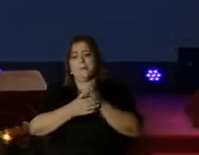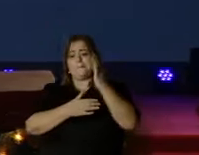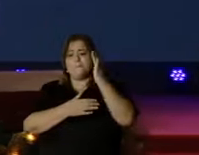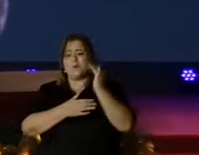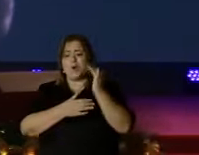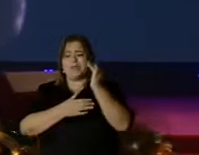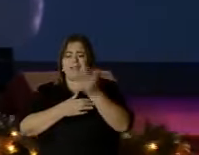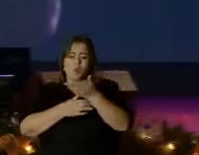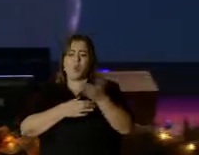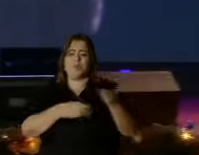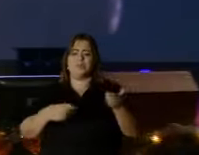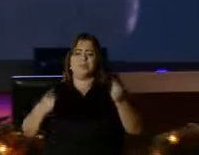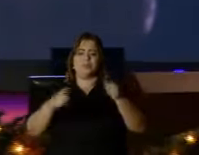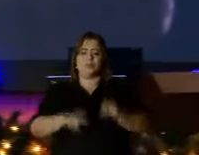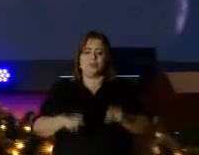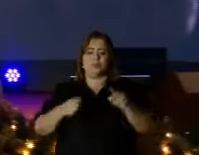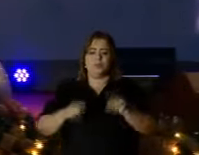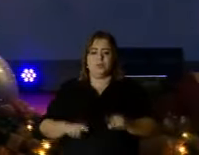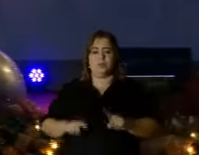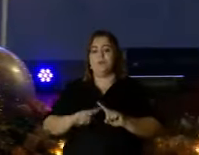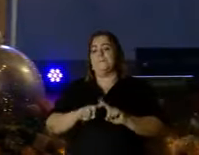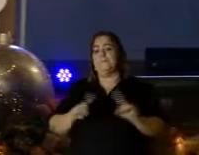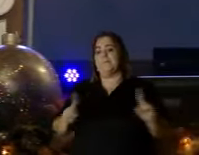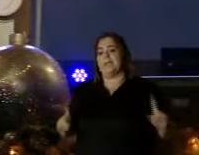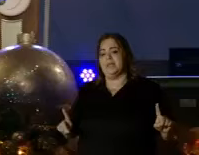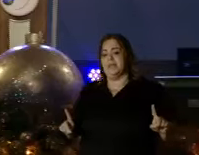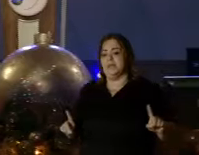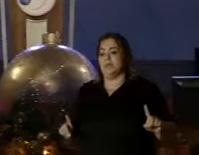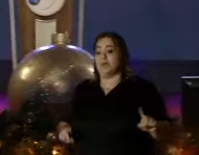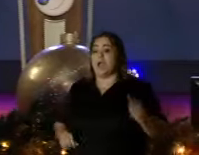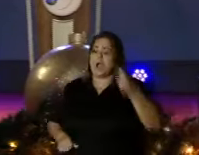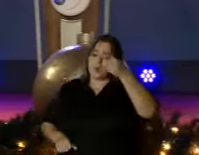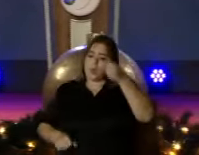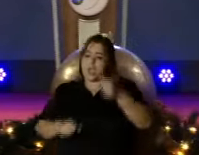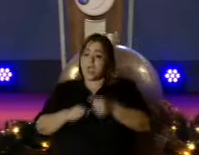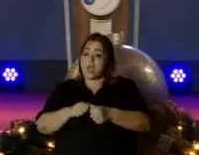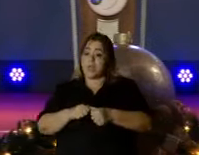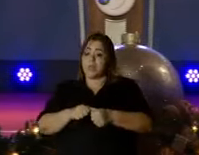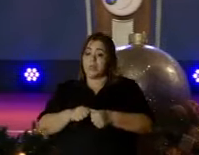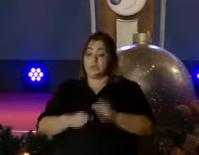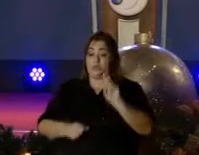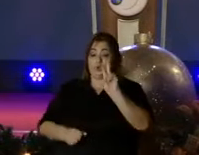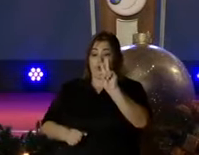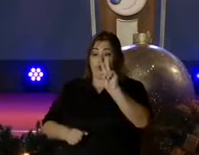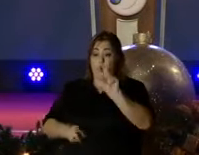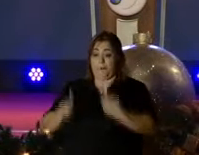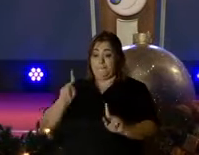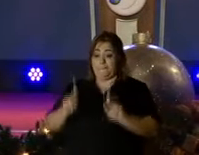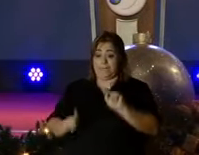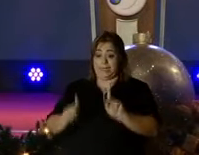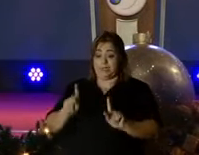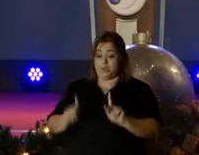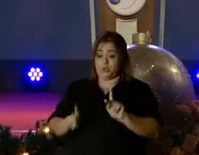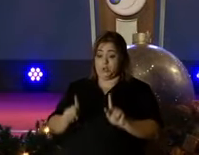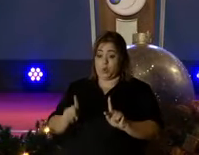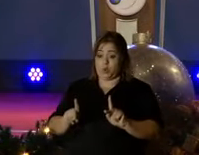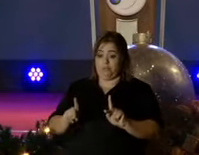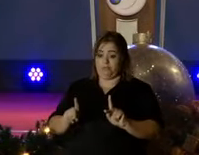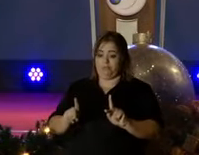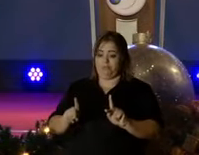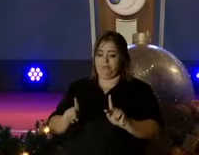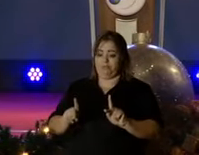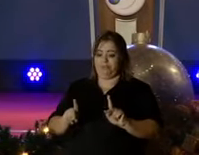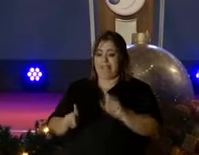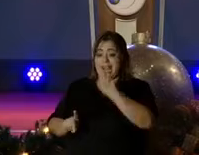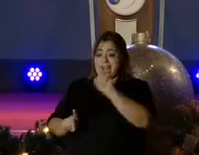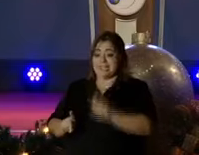pasan. Pero no olvides que andarán dos juntos si no están en acuerdo. Matrimonios,